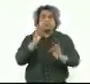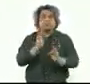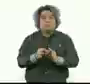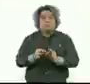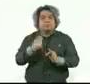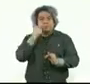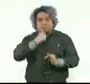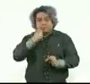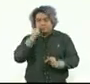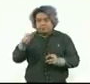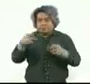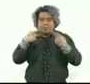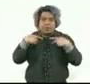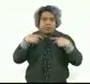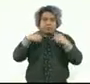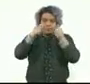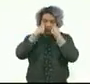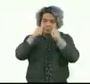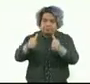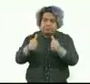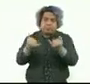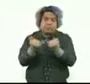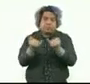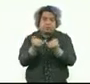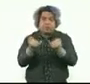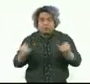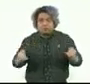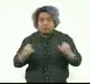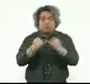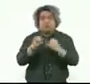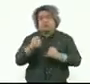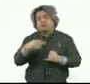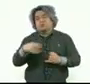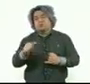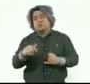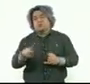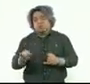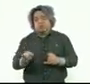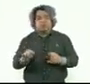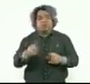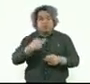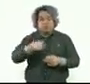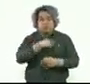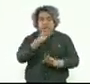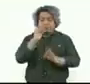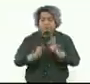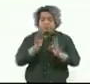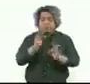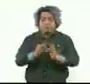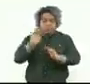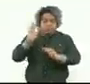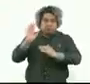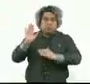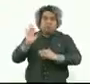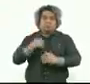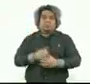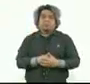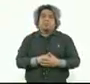es un compromiso que hacemos desde el INSABI y que vamos a cumplir cabalmente. Muchas gracias.